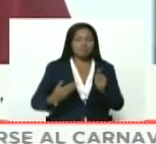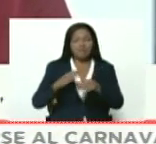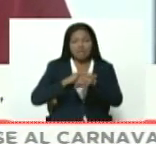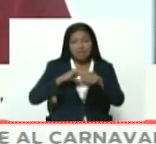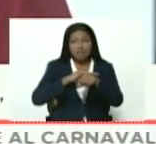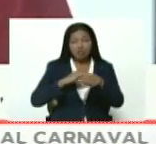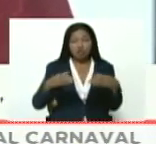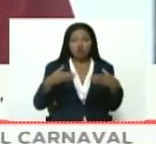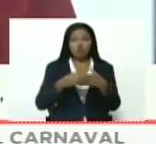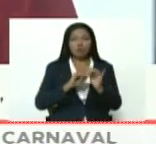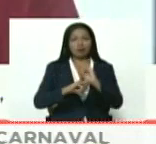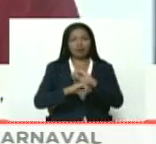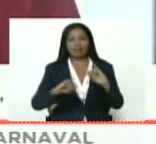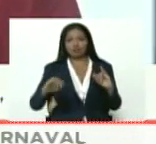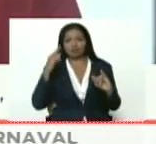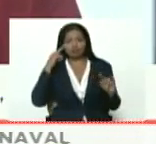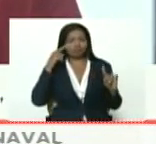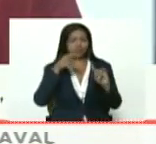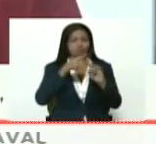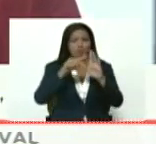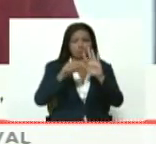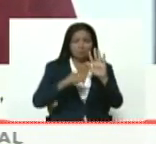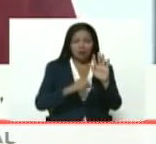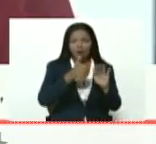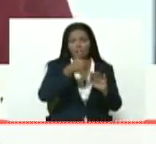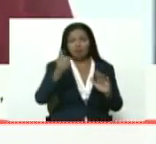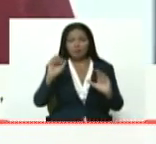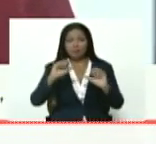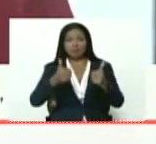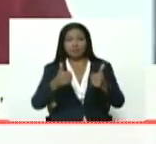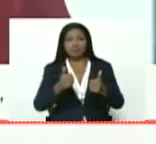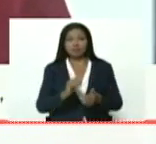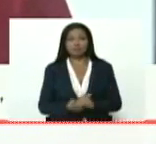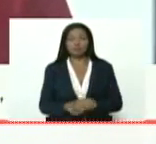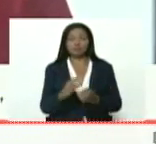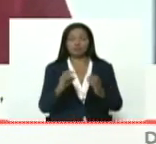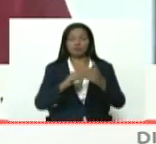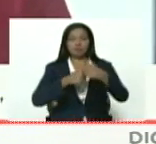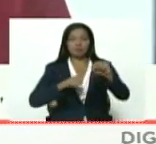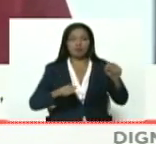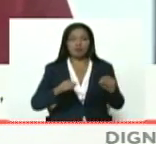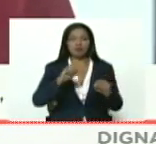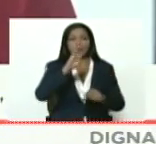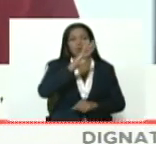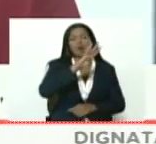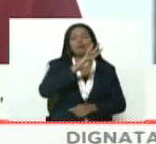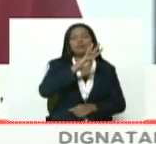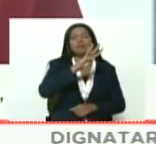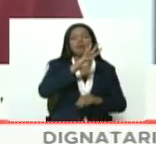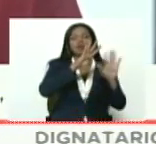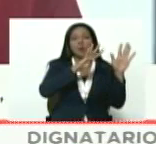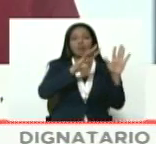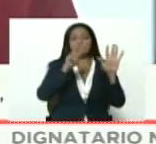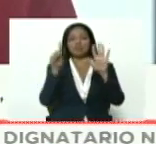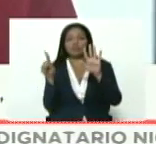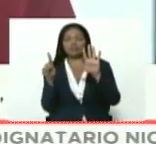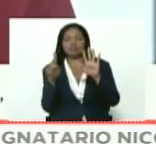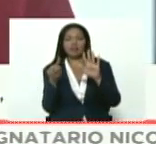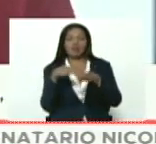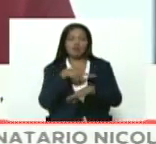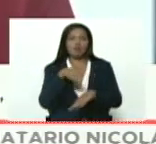eje, ya tenemos definido para arrancar un diplomado de 96 horas, 16